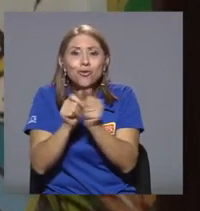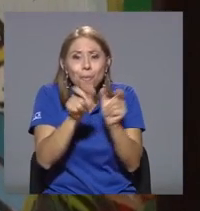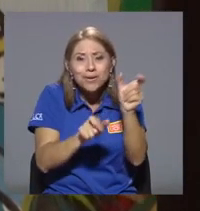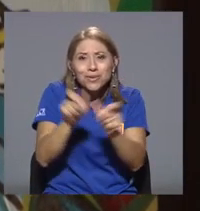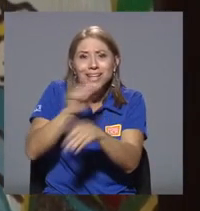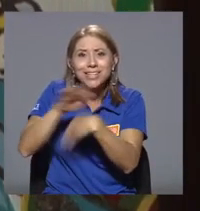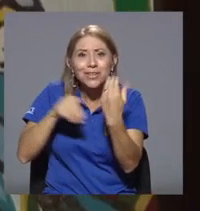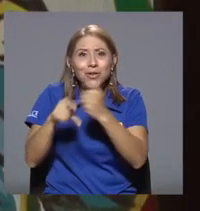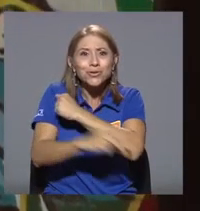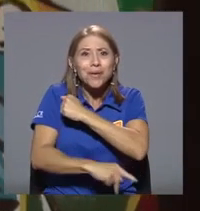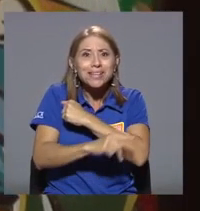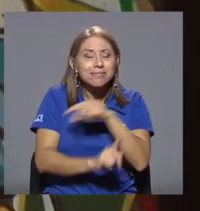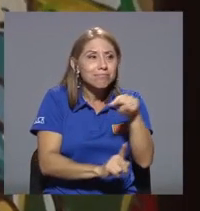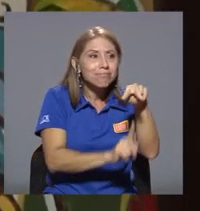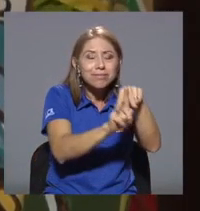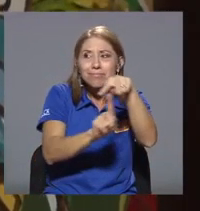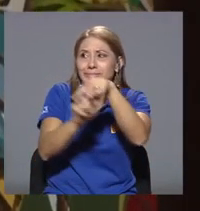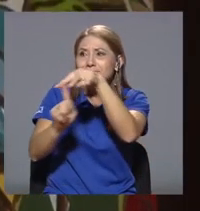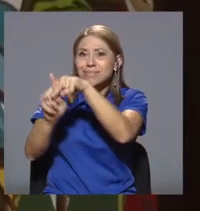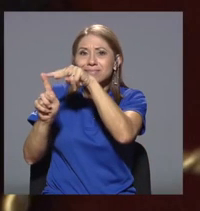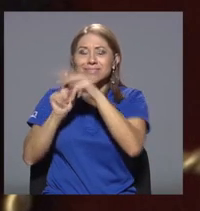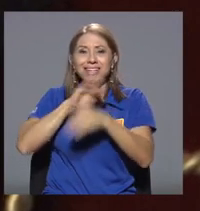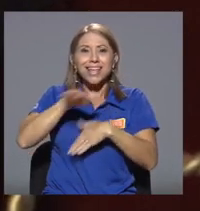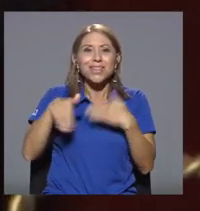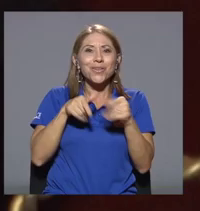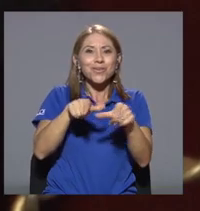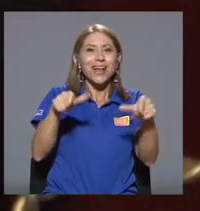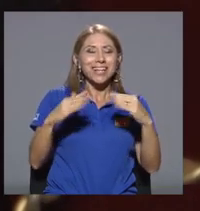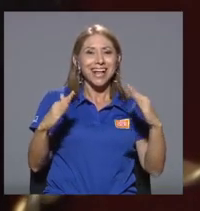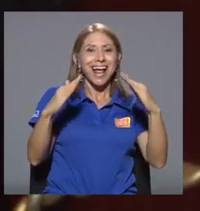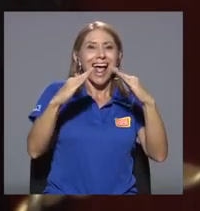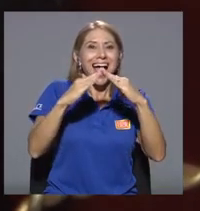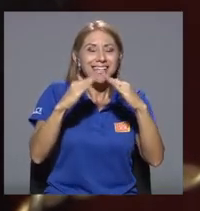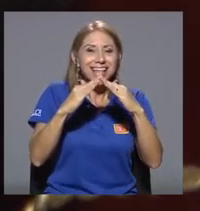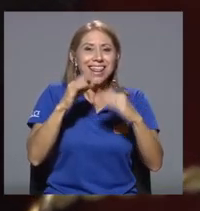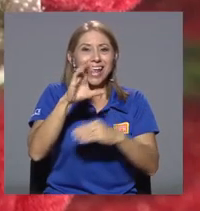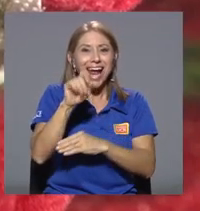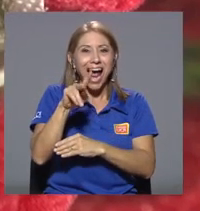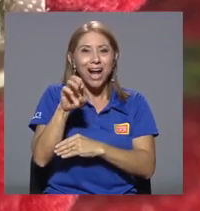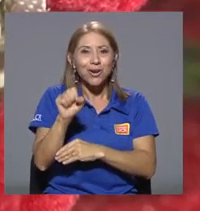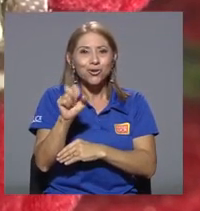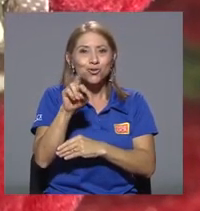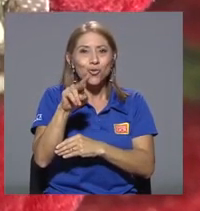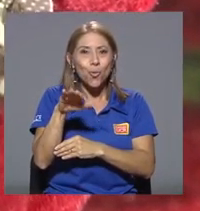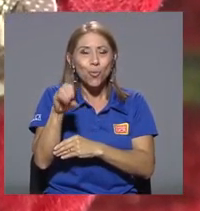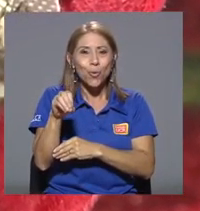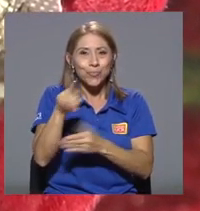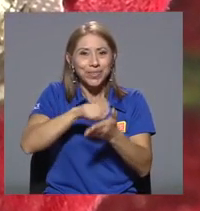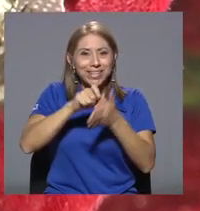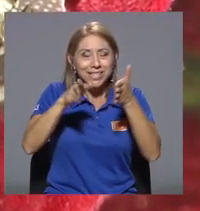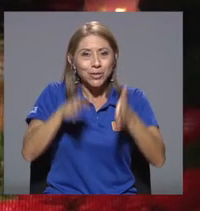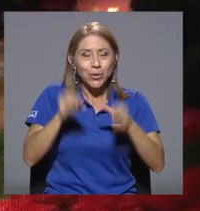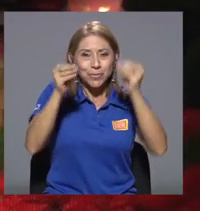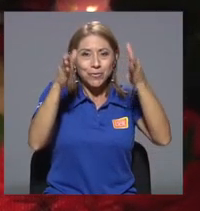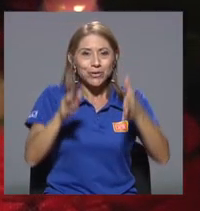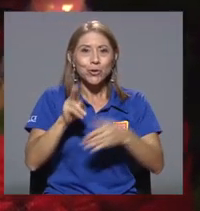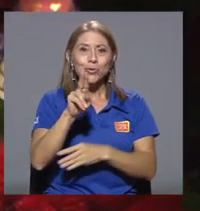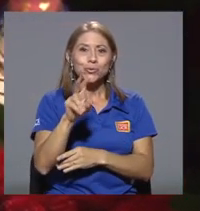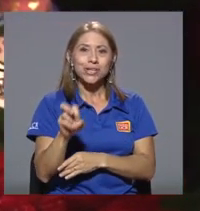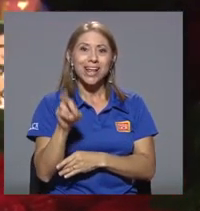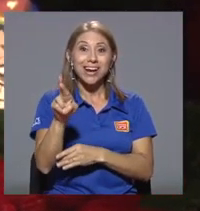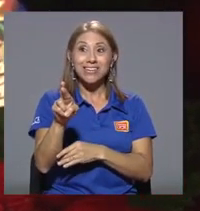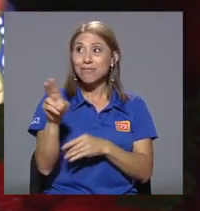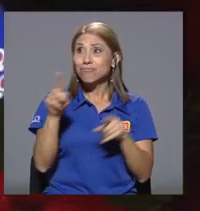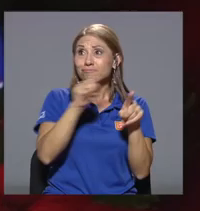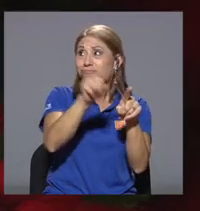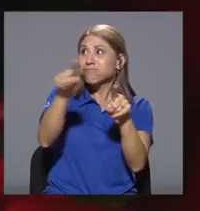países aparecen por cada uno de los rincones del hogar de Carlos Rubio, escritor y profesor de la UCR. Esta colección revive